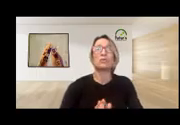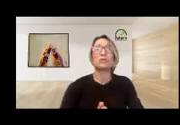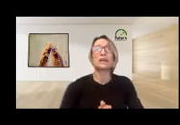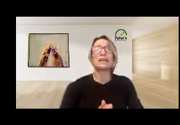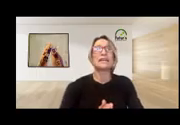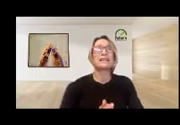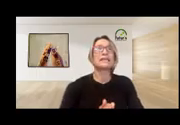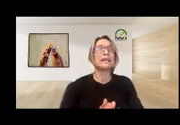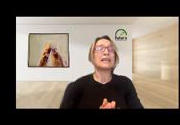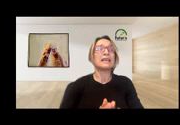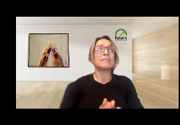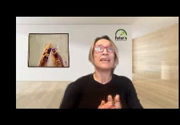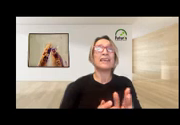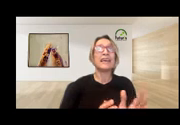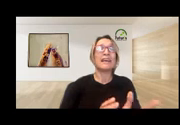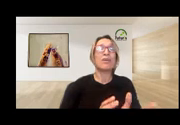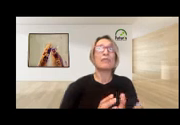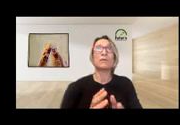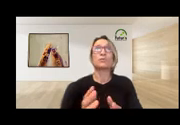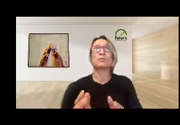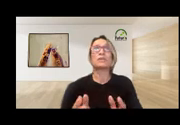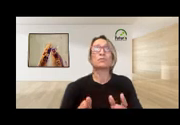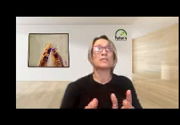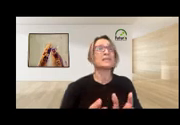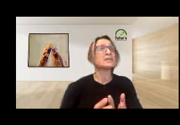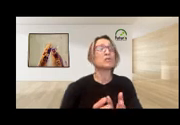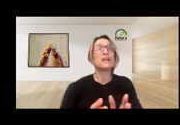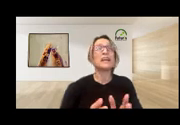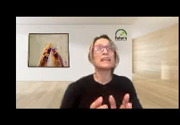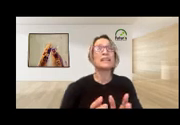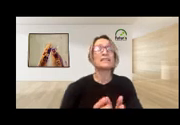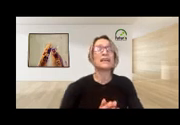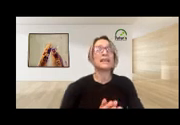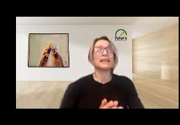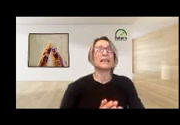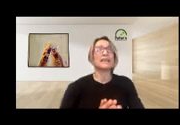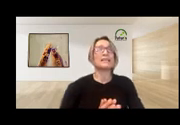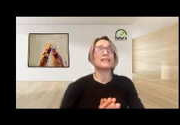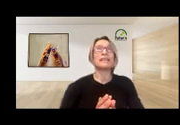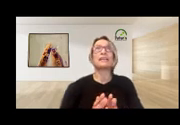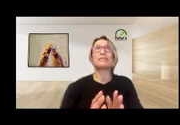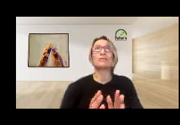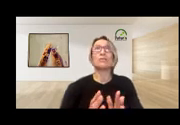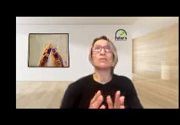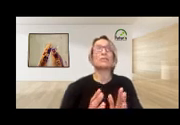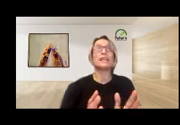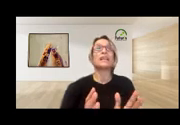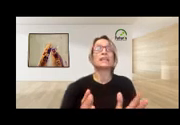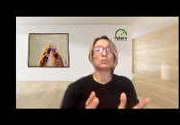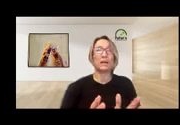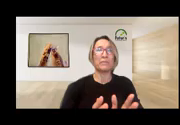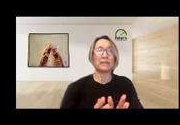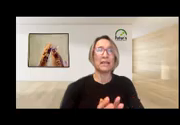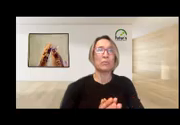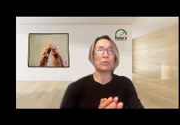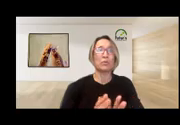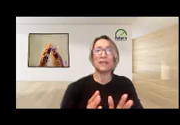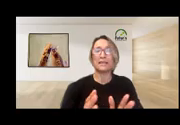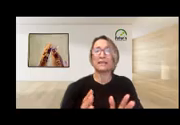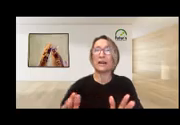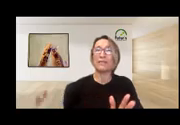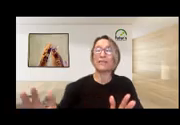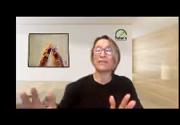encuentran fragmentos de madera o fragmentos de sustancias orgánicas que tenían o que contienen